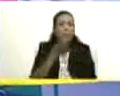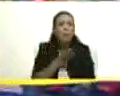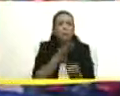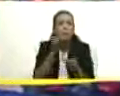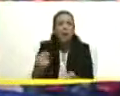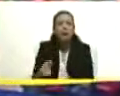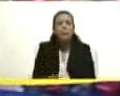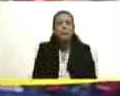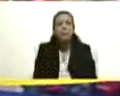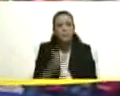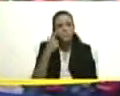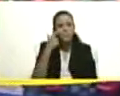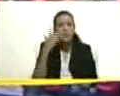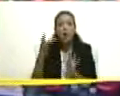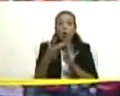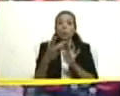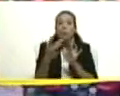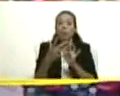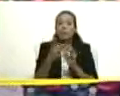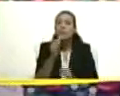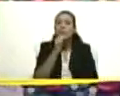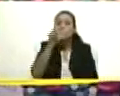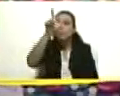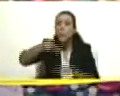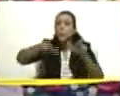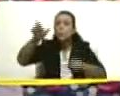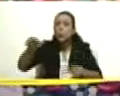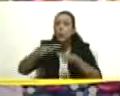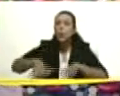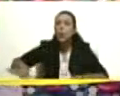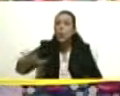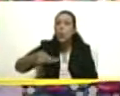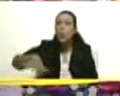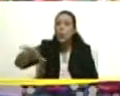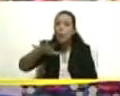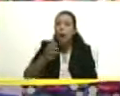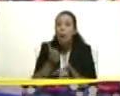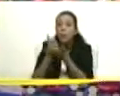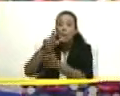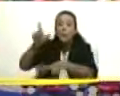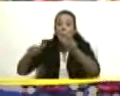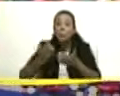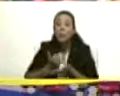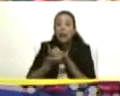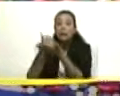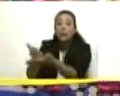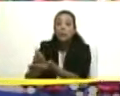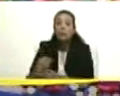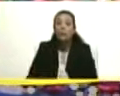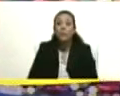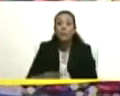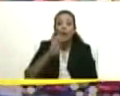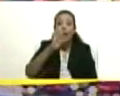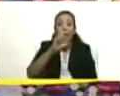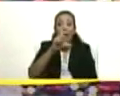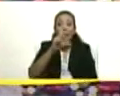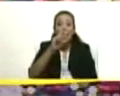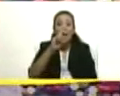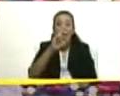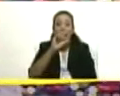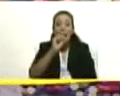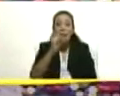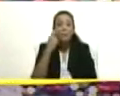vivienda. Allá están precisamente los beneficiarios. Elvis Gabriel